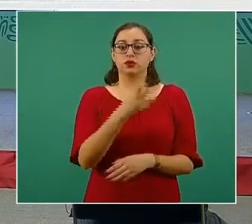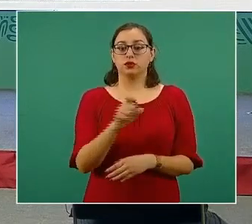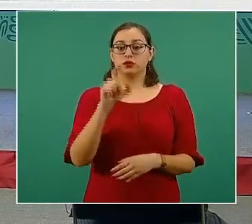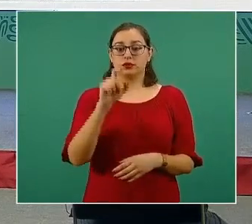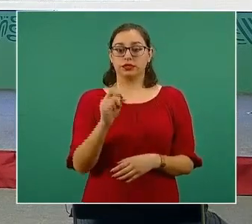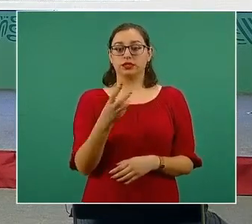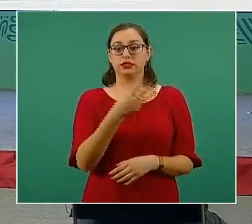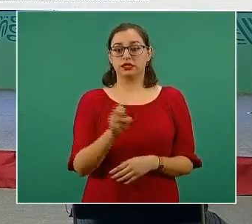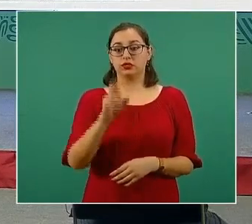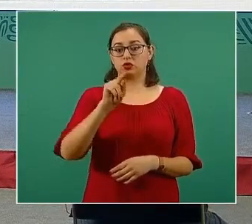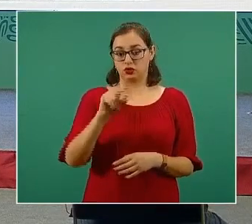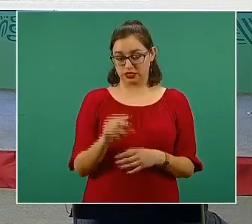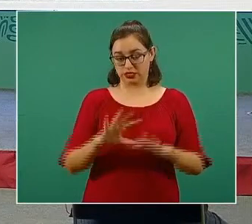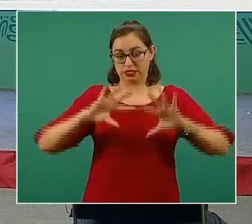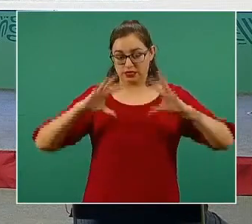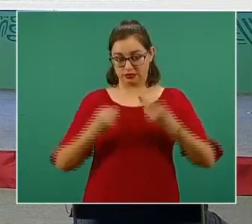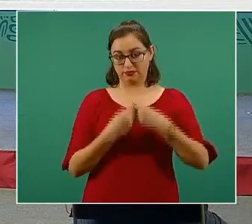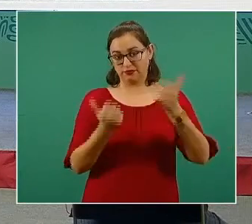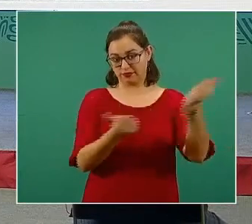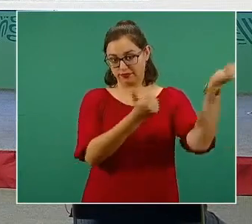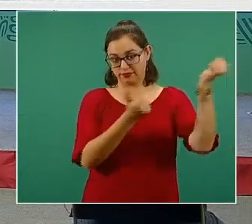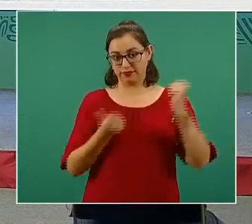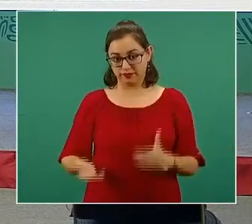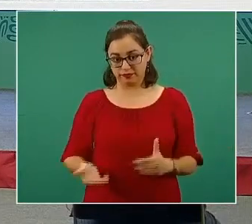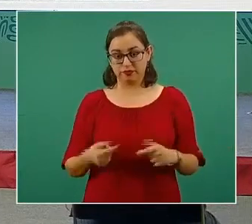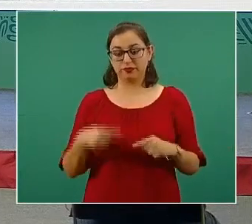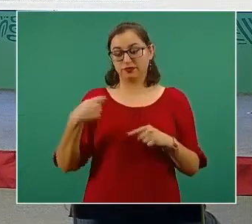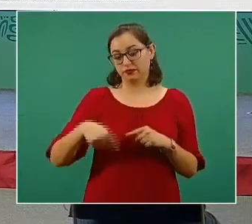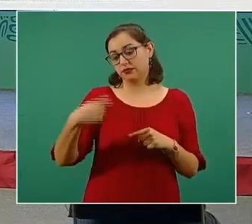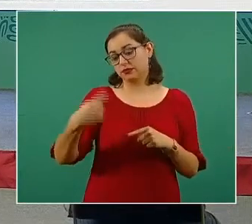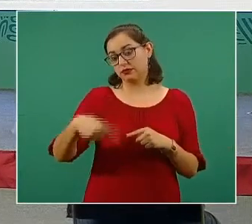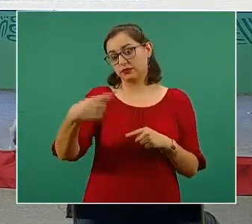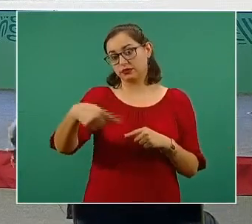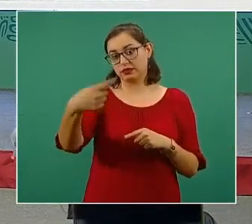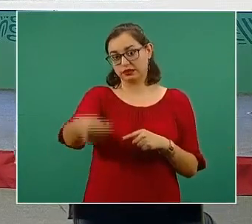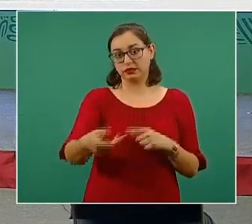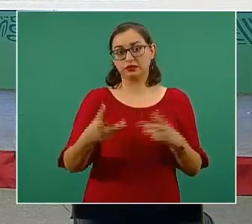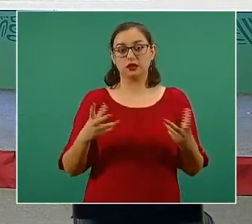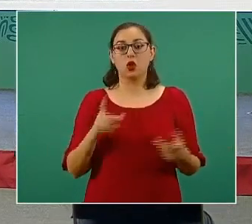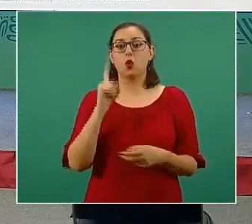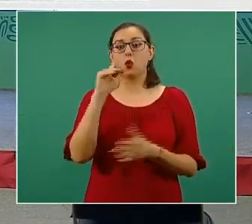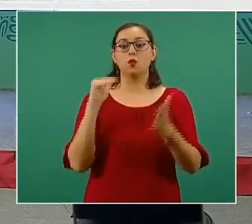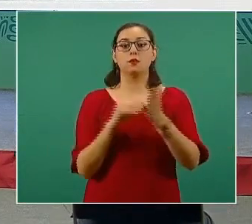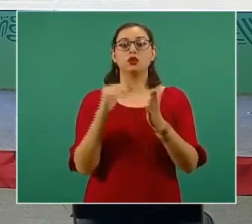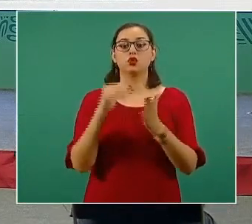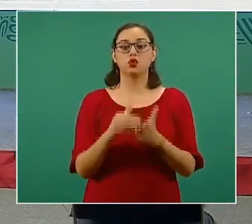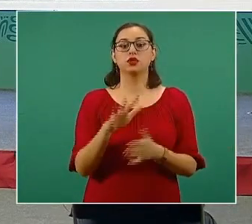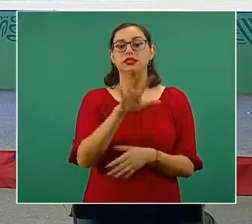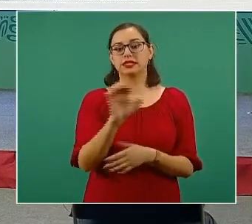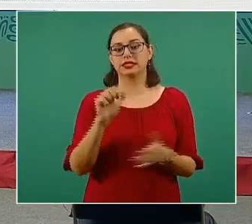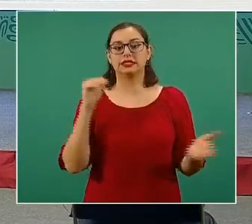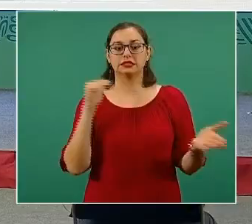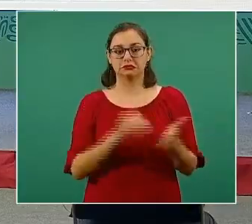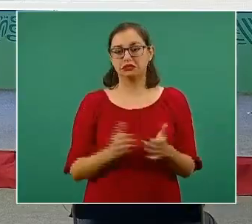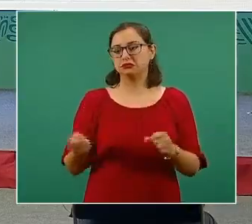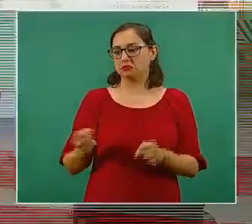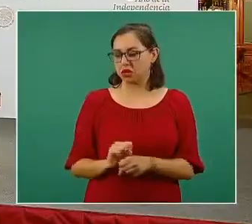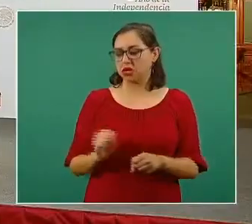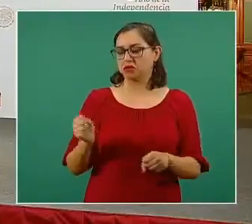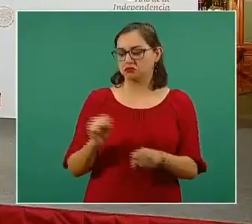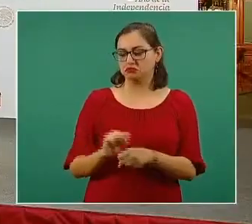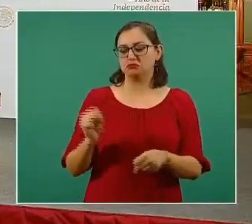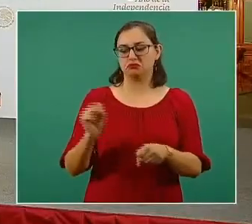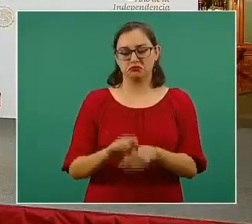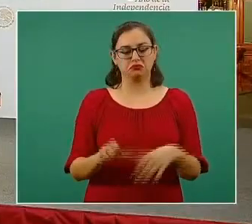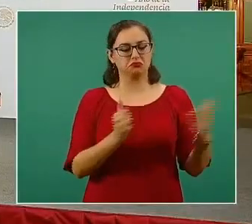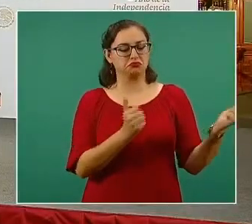1.420.380. Y más o menos esta cantidad, en algunas semanas casi 1.500.000, estaremos recibiendo todas las semanas